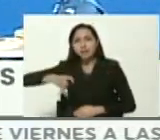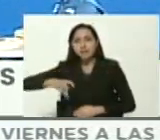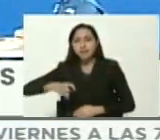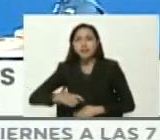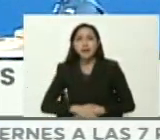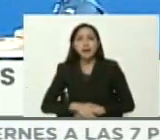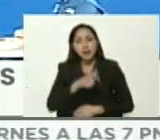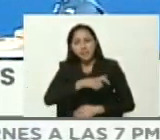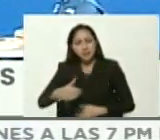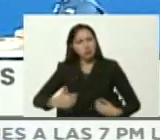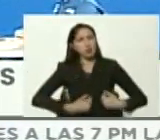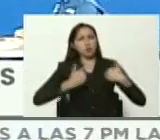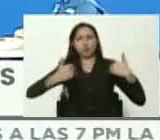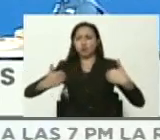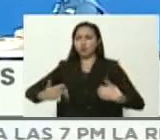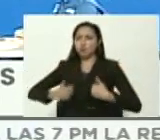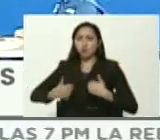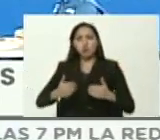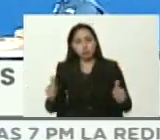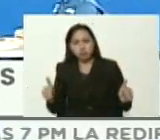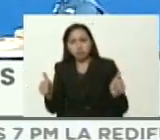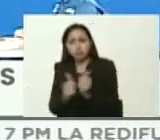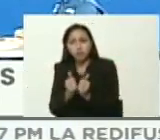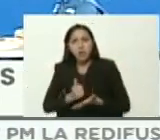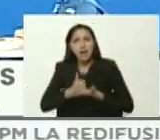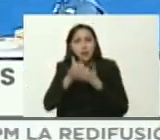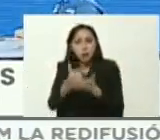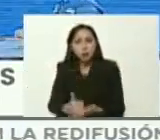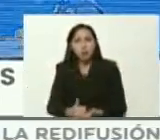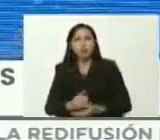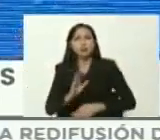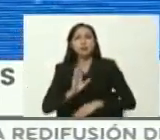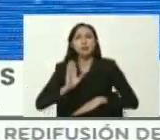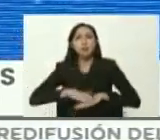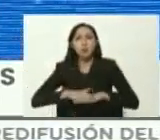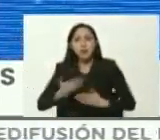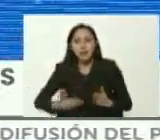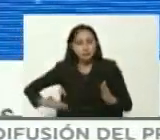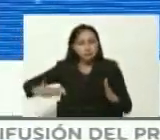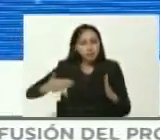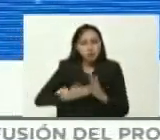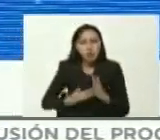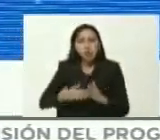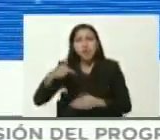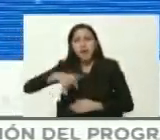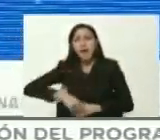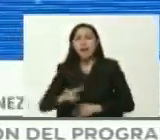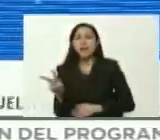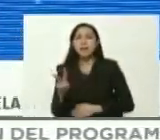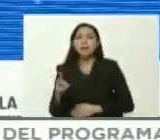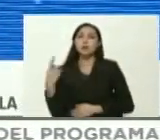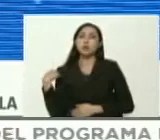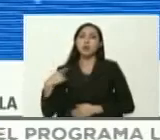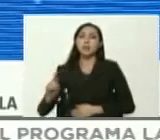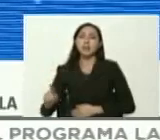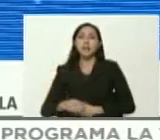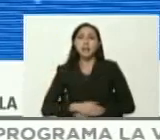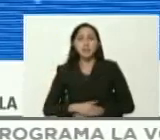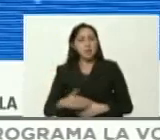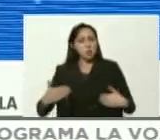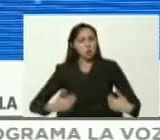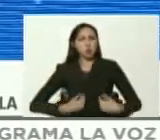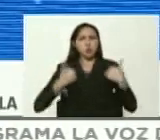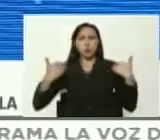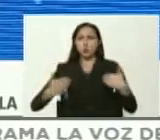que sufren la crueldad más brutal que Venezuela jamás ha sufrido,